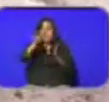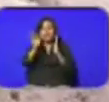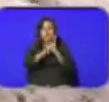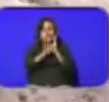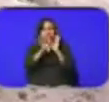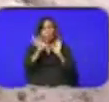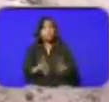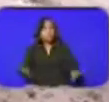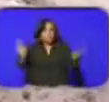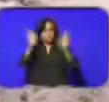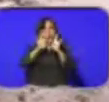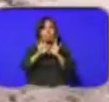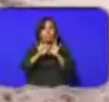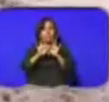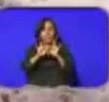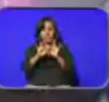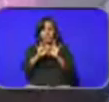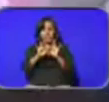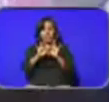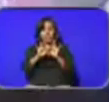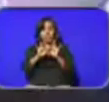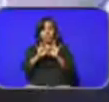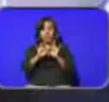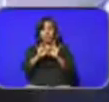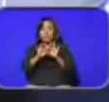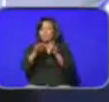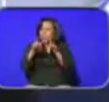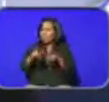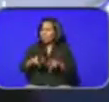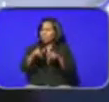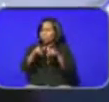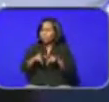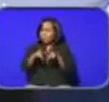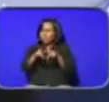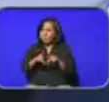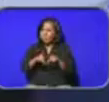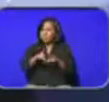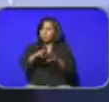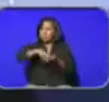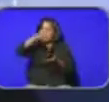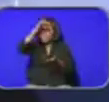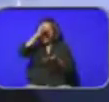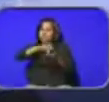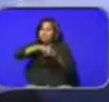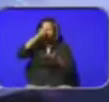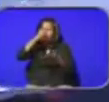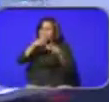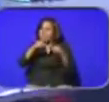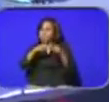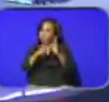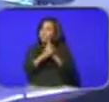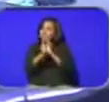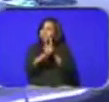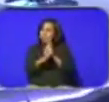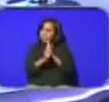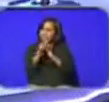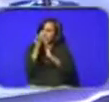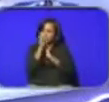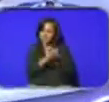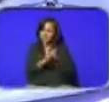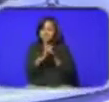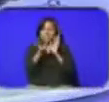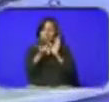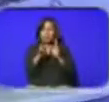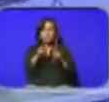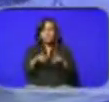también un técnico o una persona formada con habilidades específicas era de gran valor para la sociedad. Y